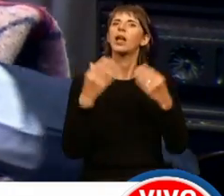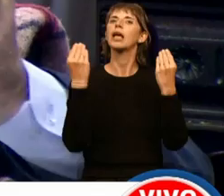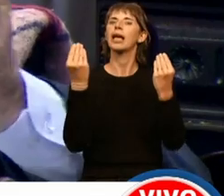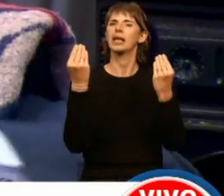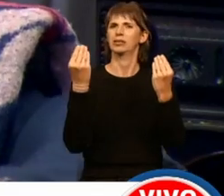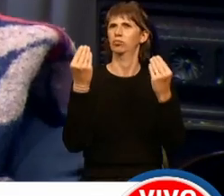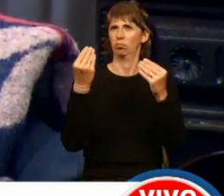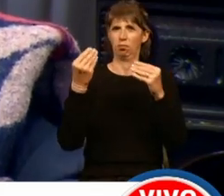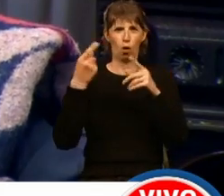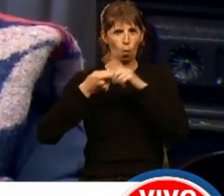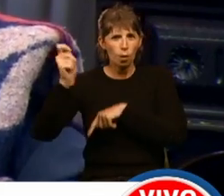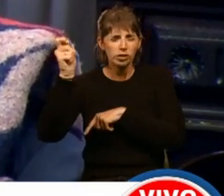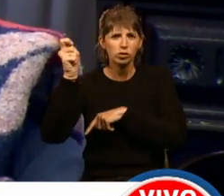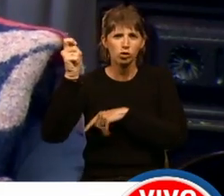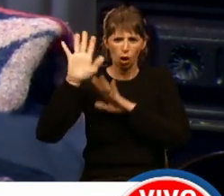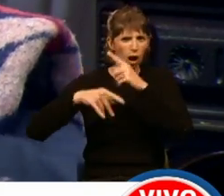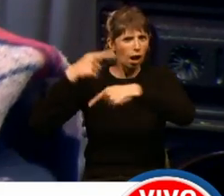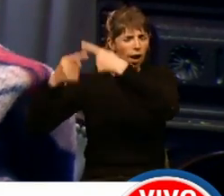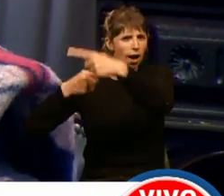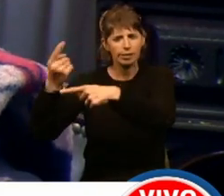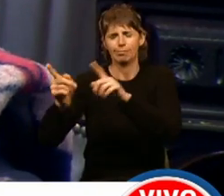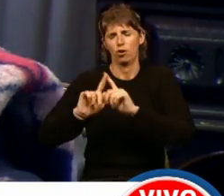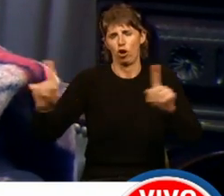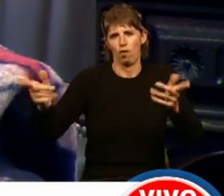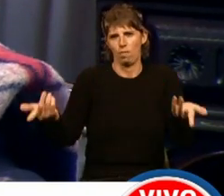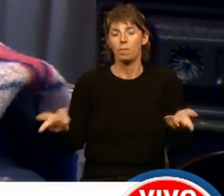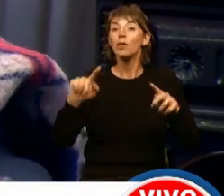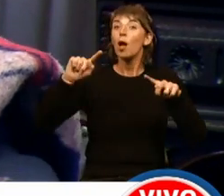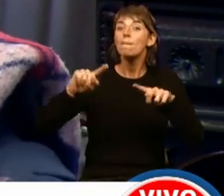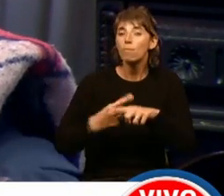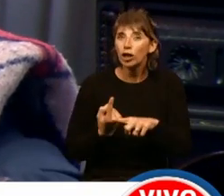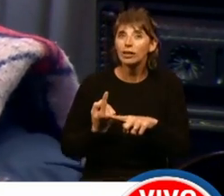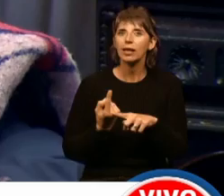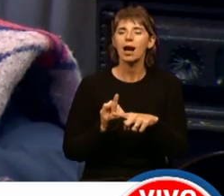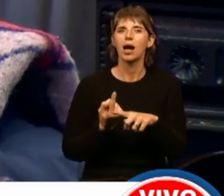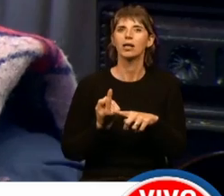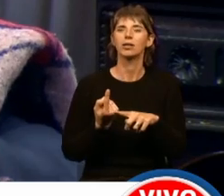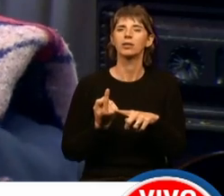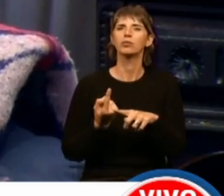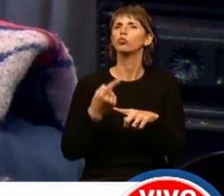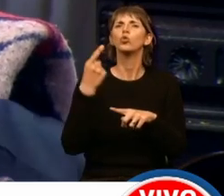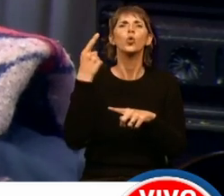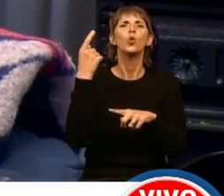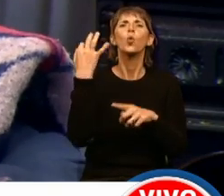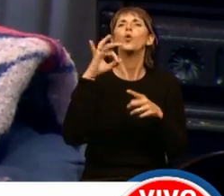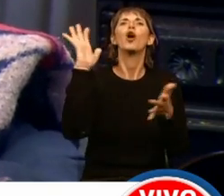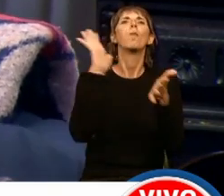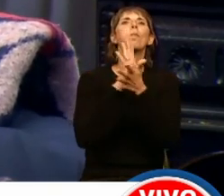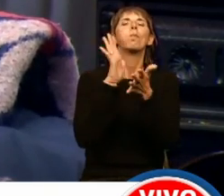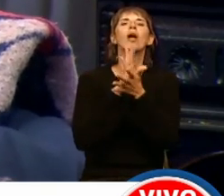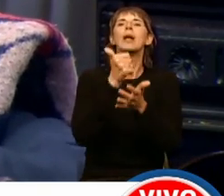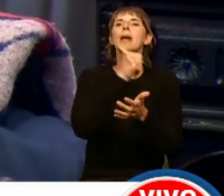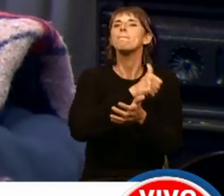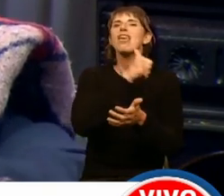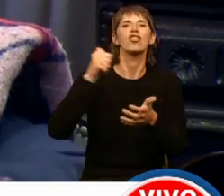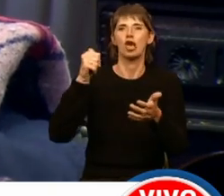judicial no había manera que eso nos pudiera continuar la política la política es el único remedio capaz de